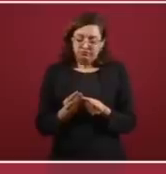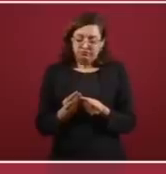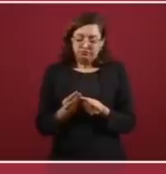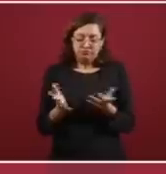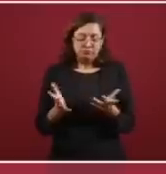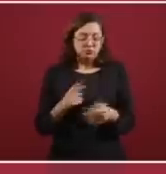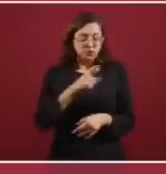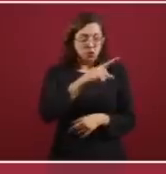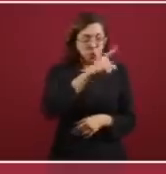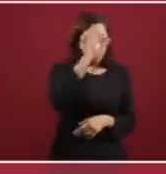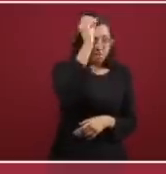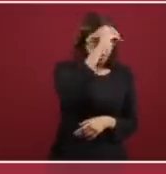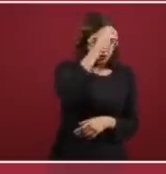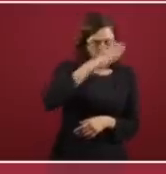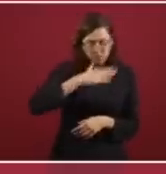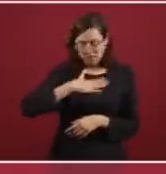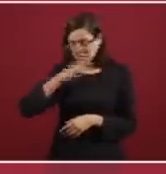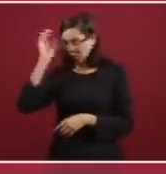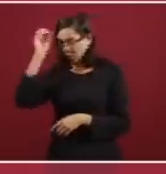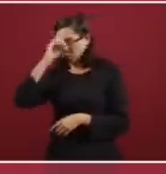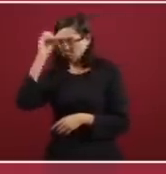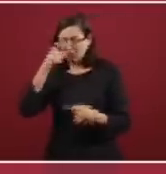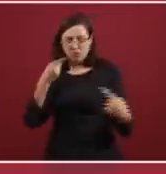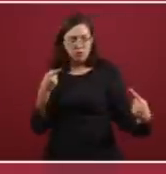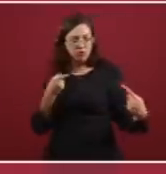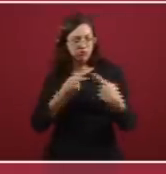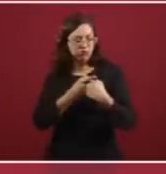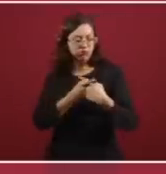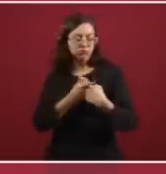puntos de vista, pero eso es también